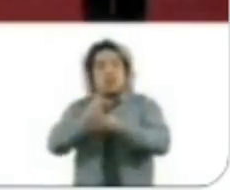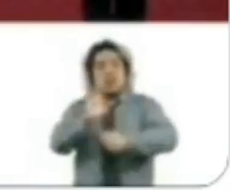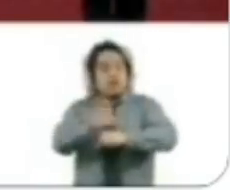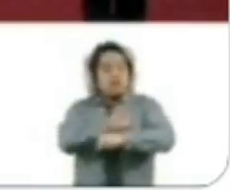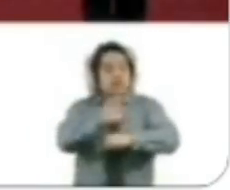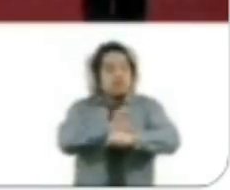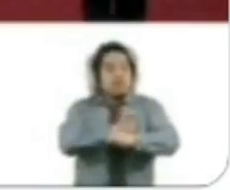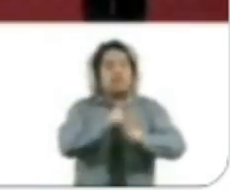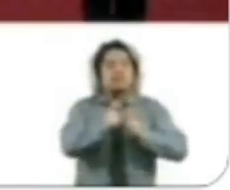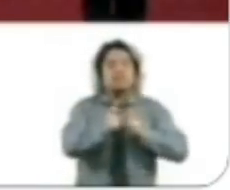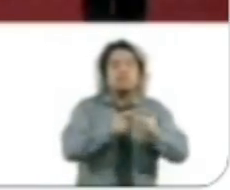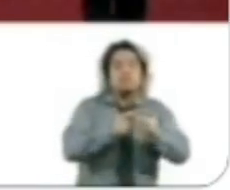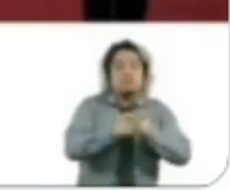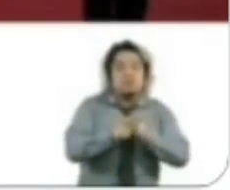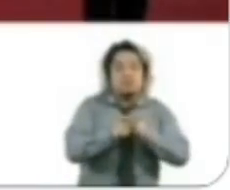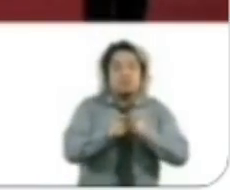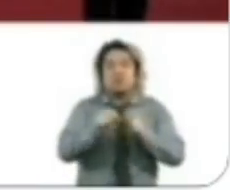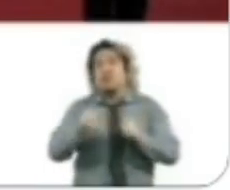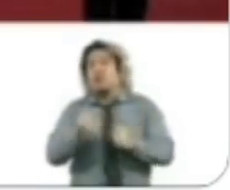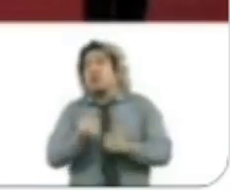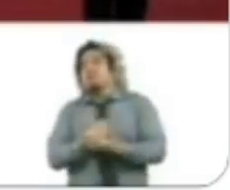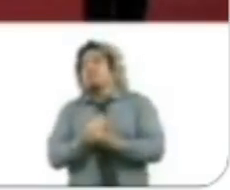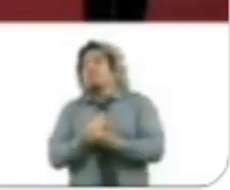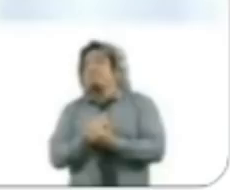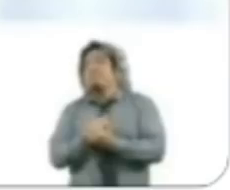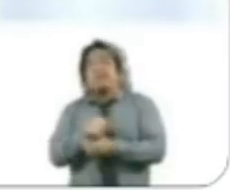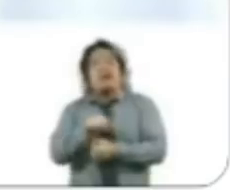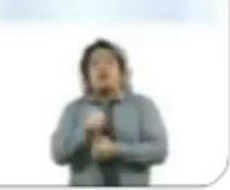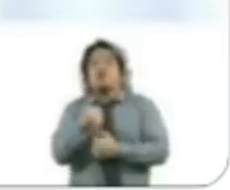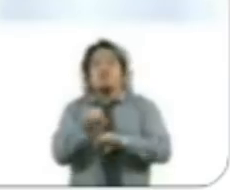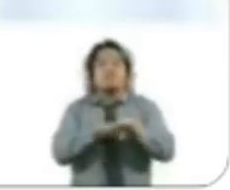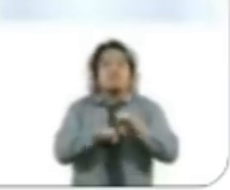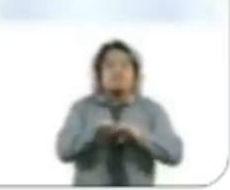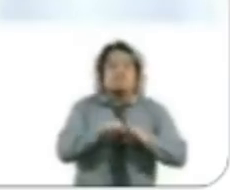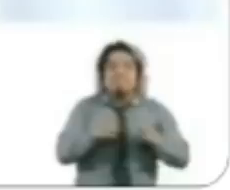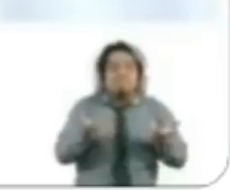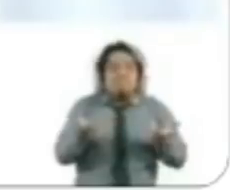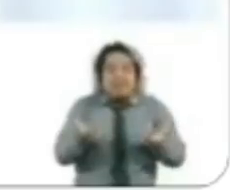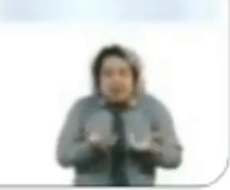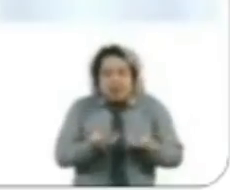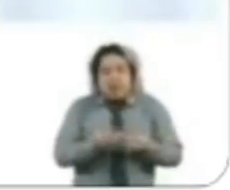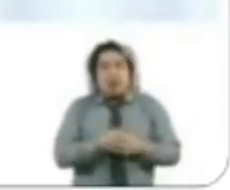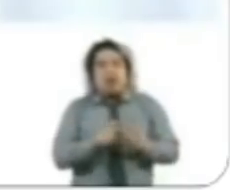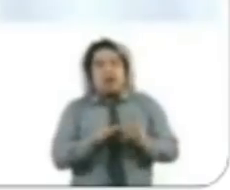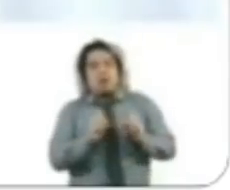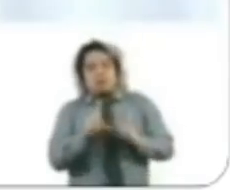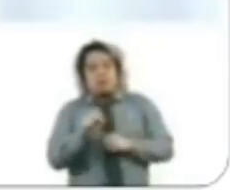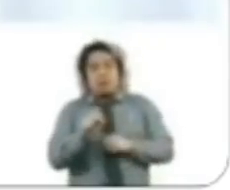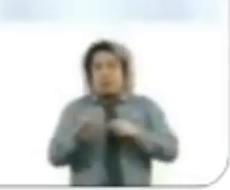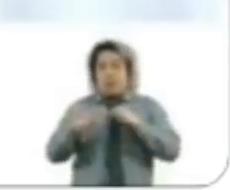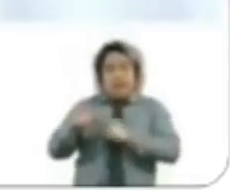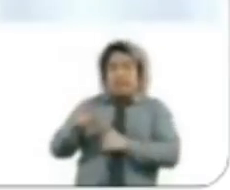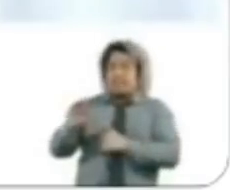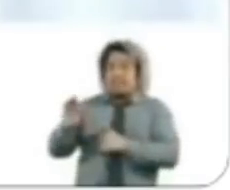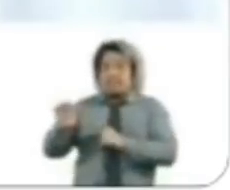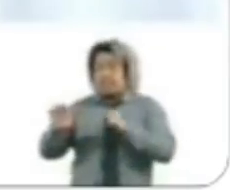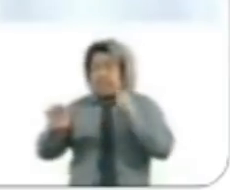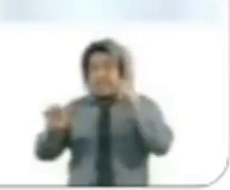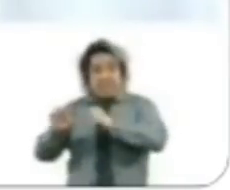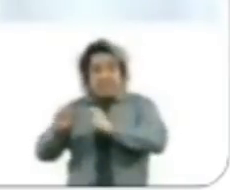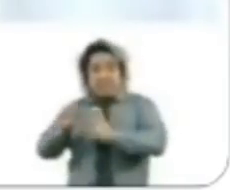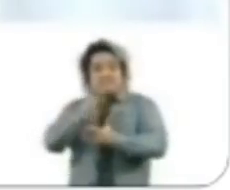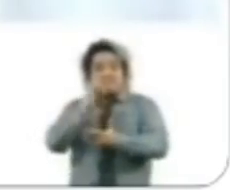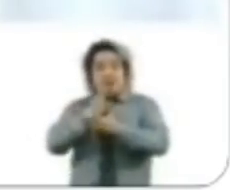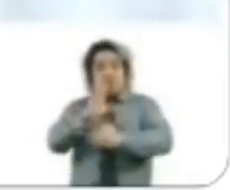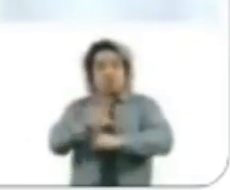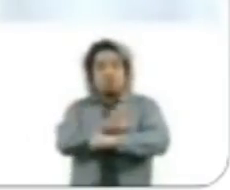y no tener que estar esperando y que otras empresas entren primero sino que comisión federal